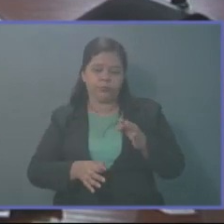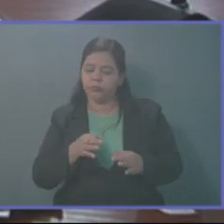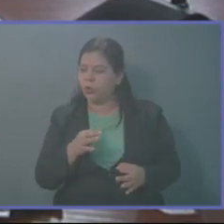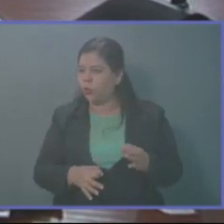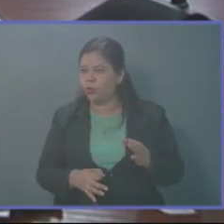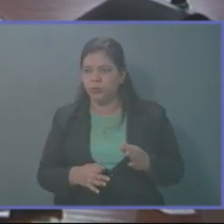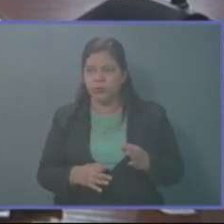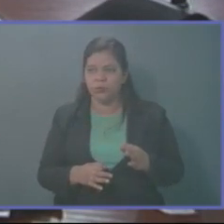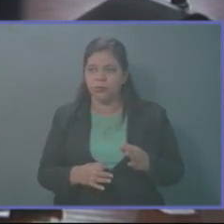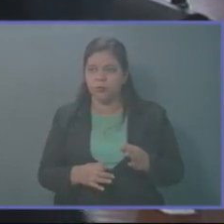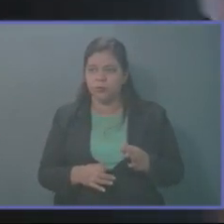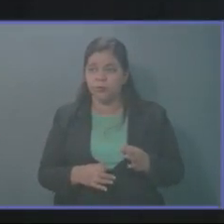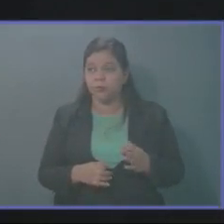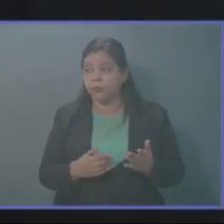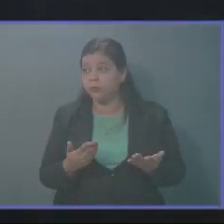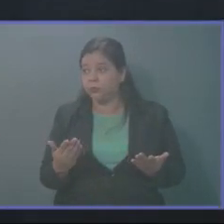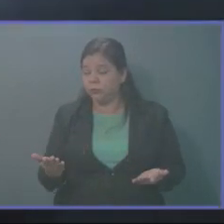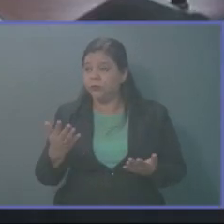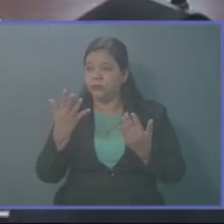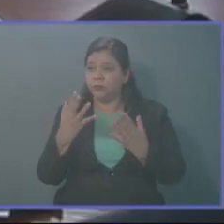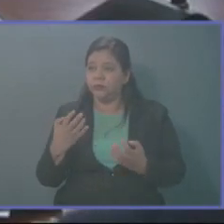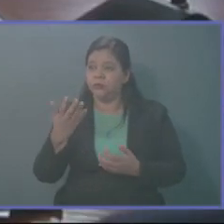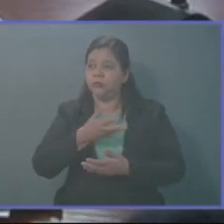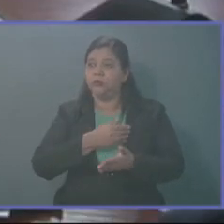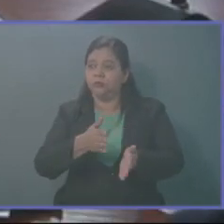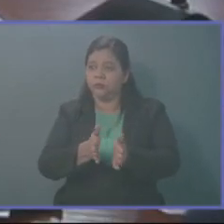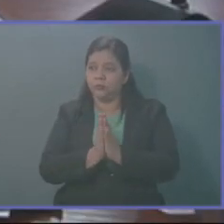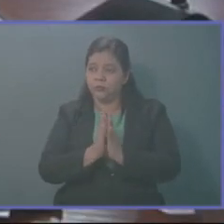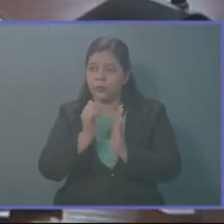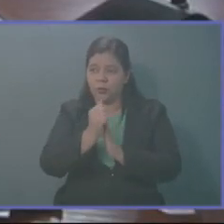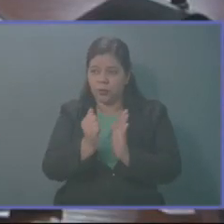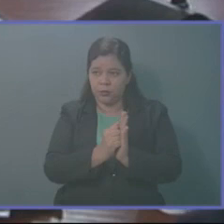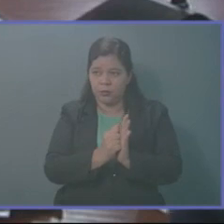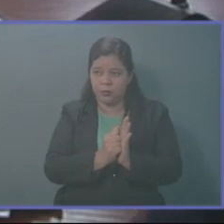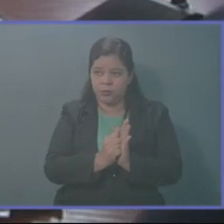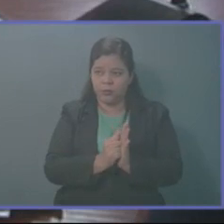inapropiado. Entonces nosotros pediríamos que se suprima ese artículo